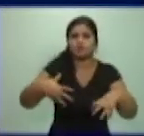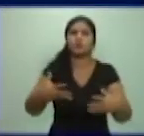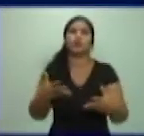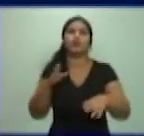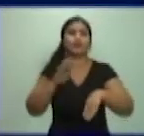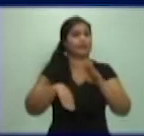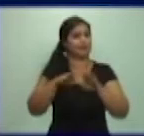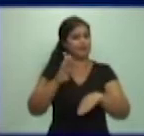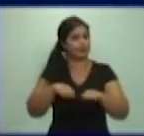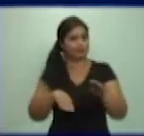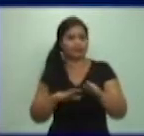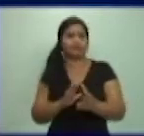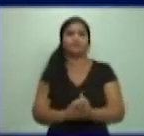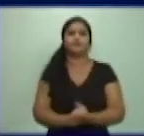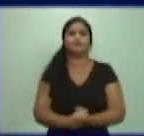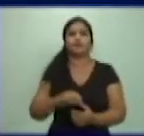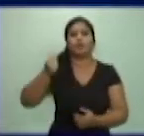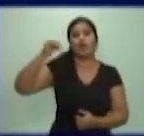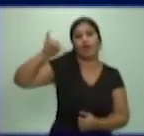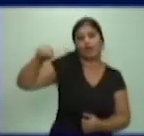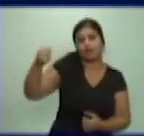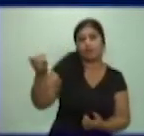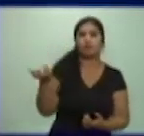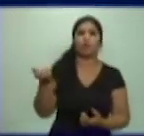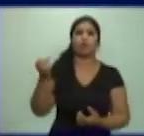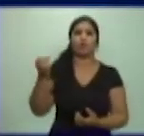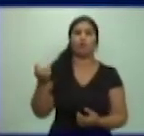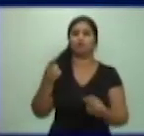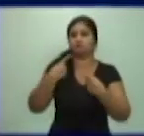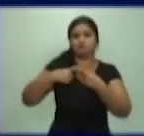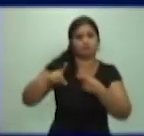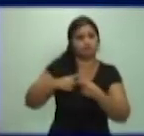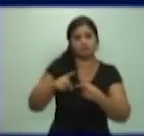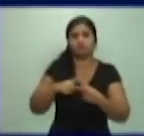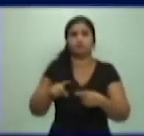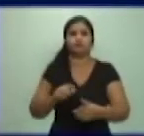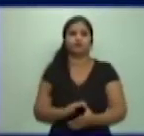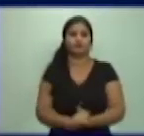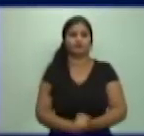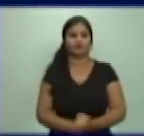nominales, adjetivos, recursos expresivos.